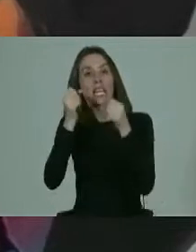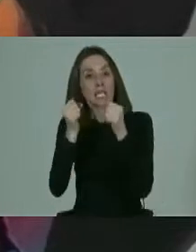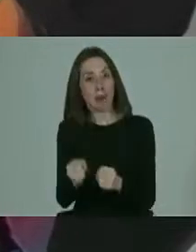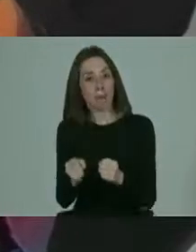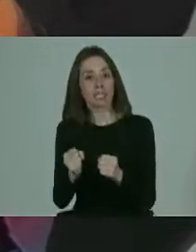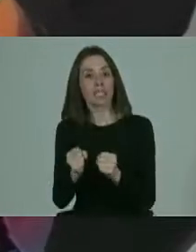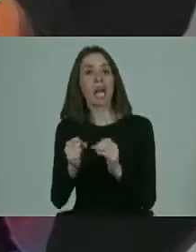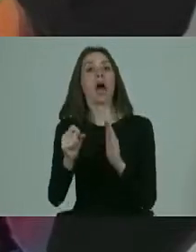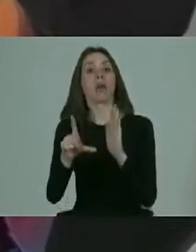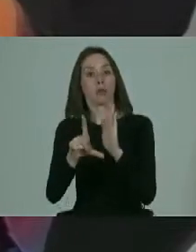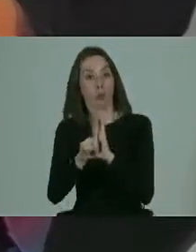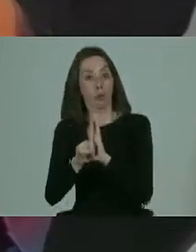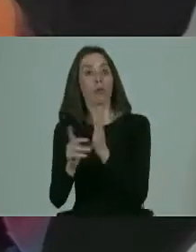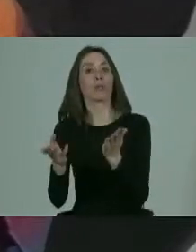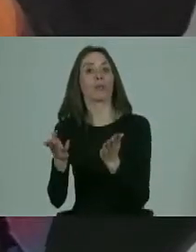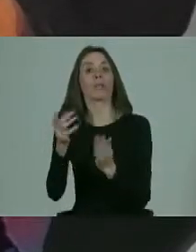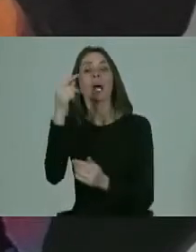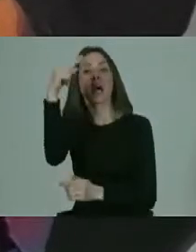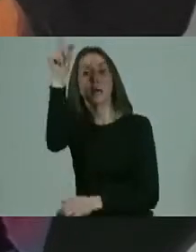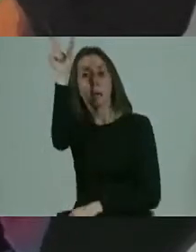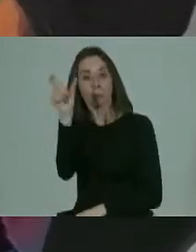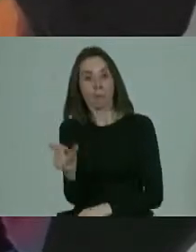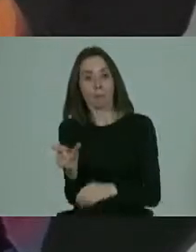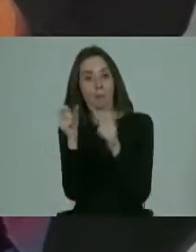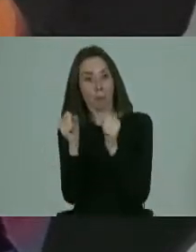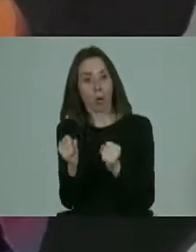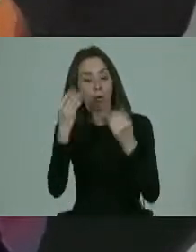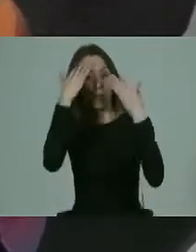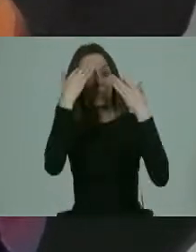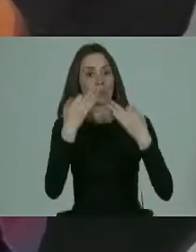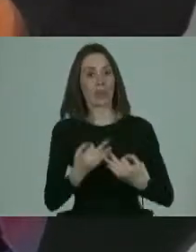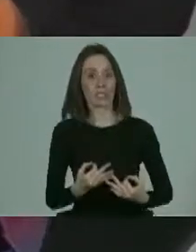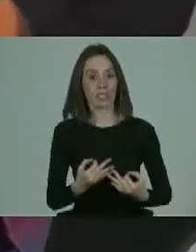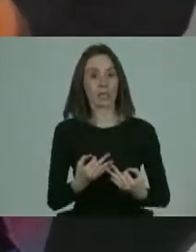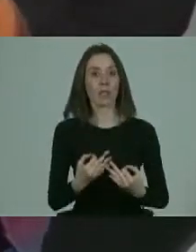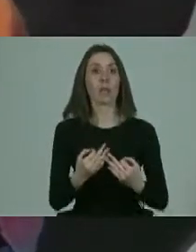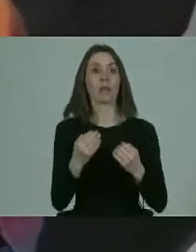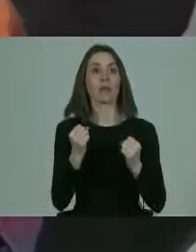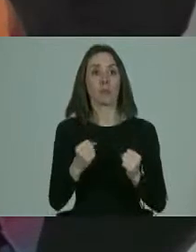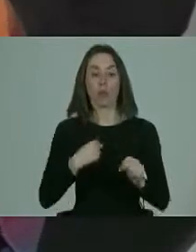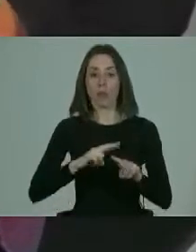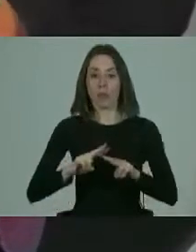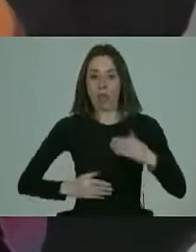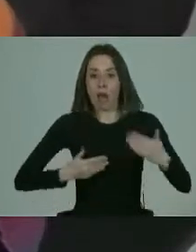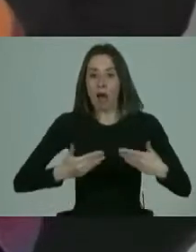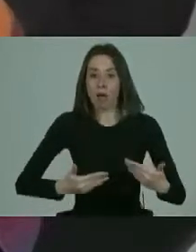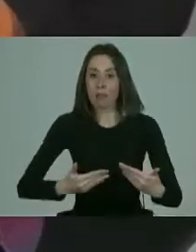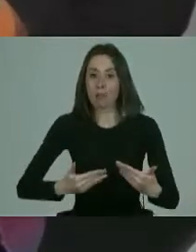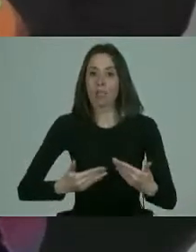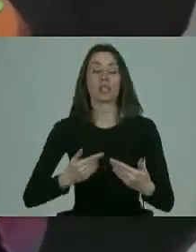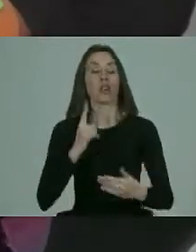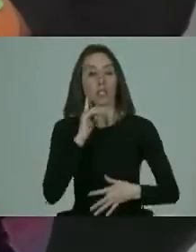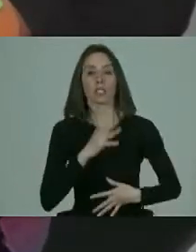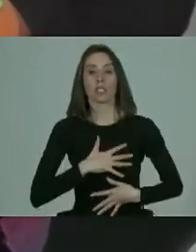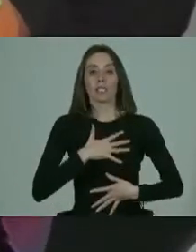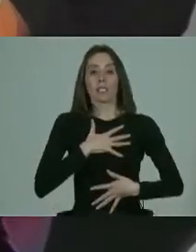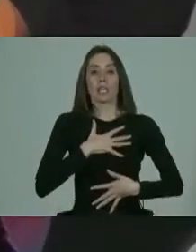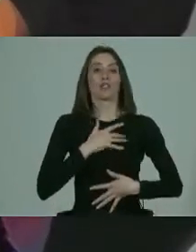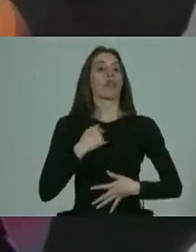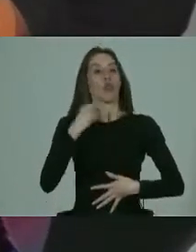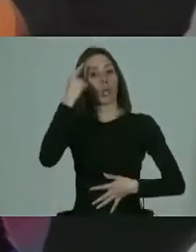las personas con discapacidad su capacidad de poder decidir de poder obrar actuar conforme a lo que ellos sienten y piensan